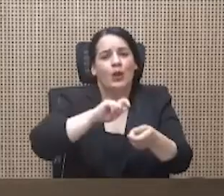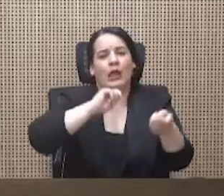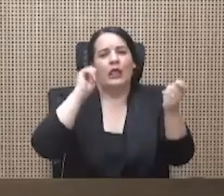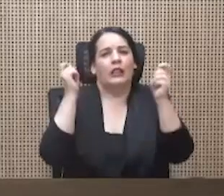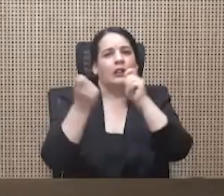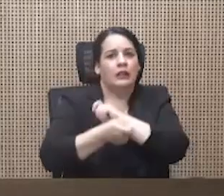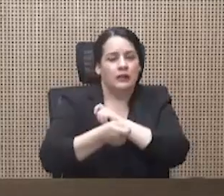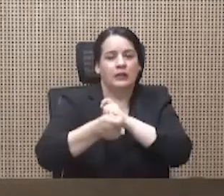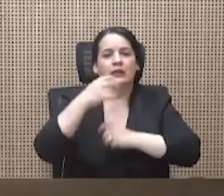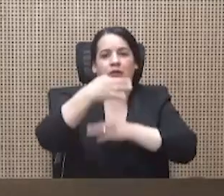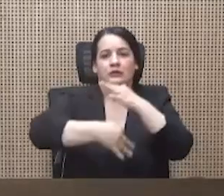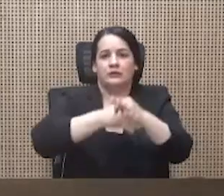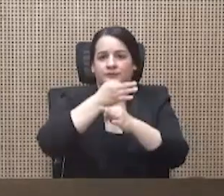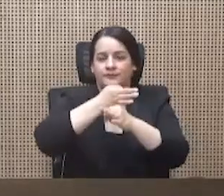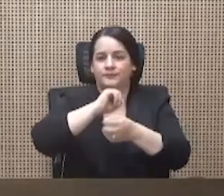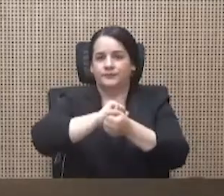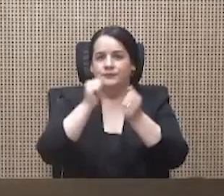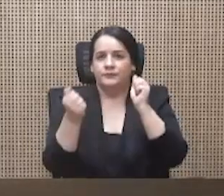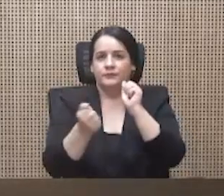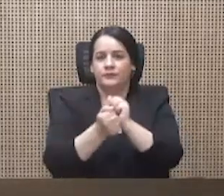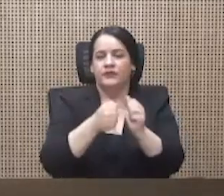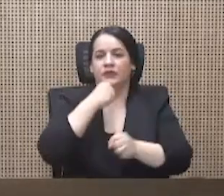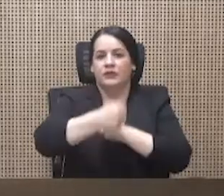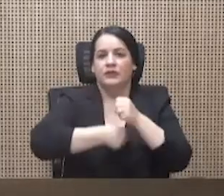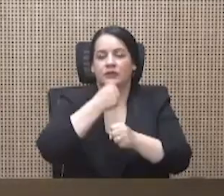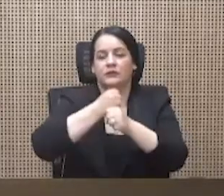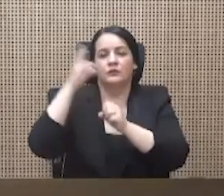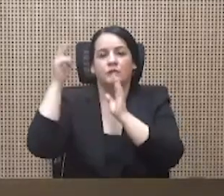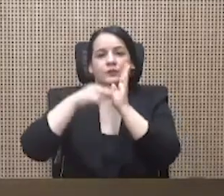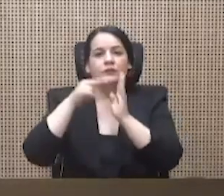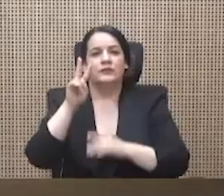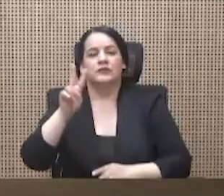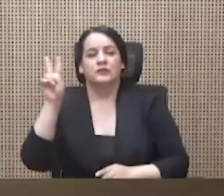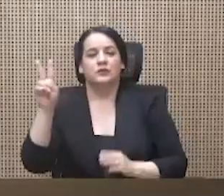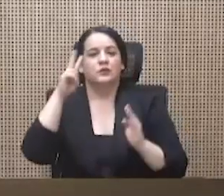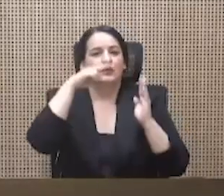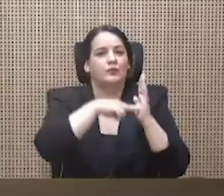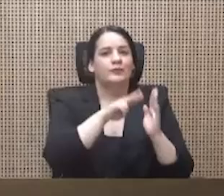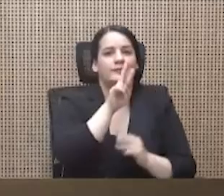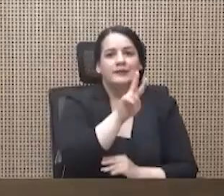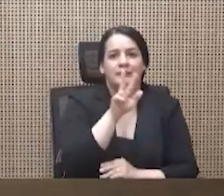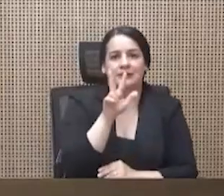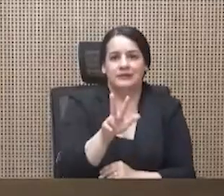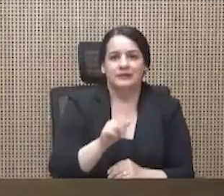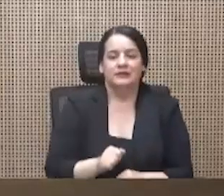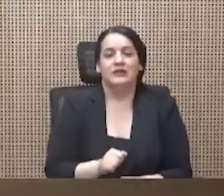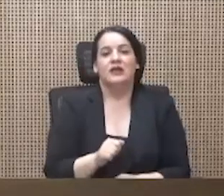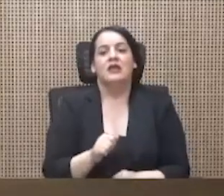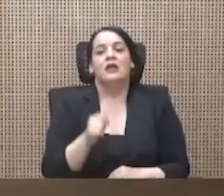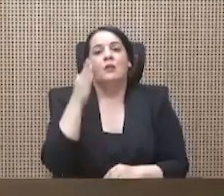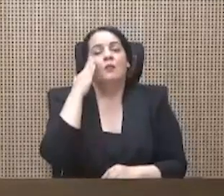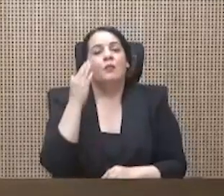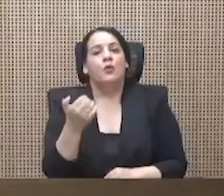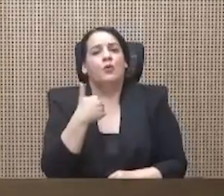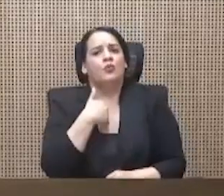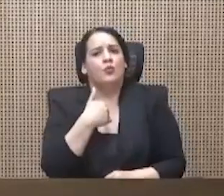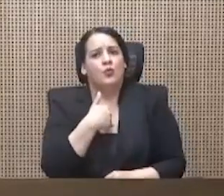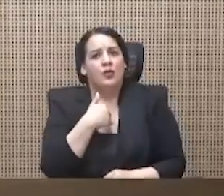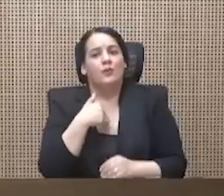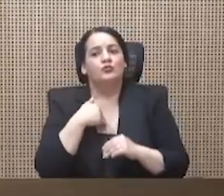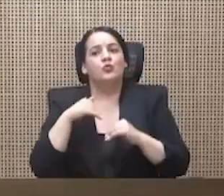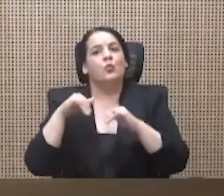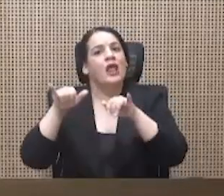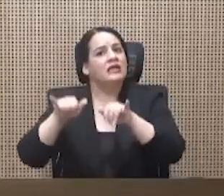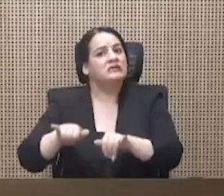que tuvo el tipo de cambio en los años 2022 y 2023. Pues pasamos de una relativa